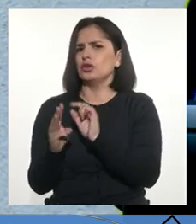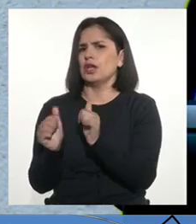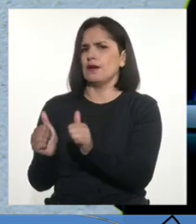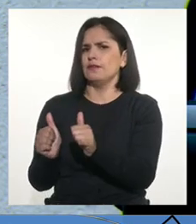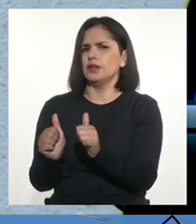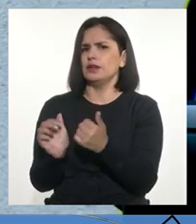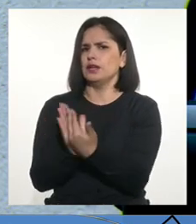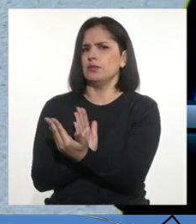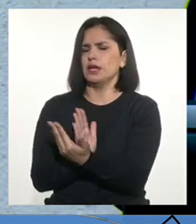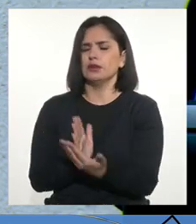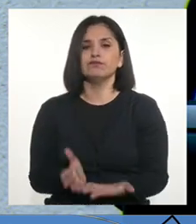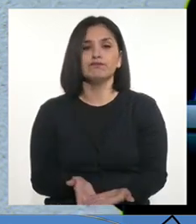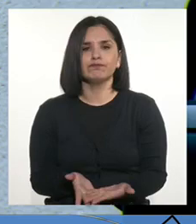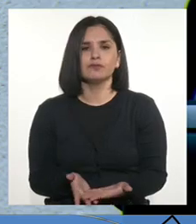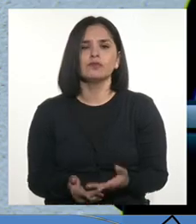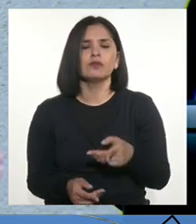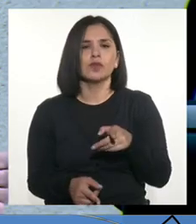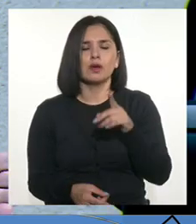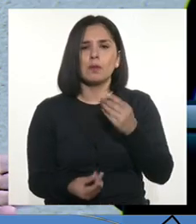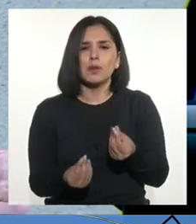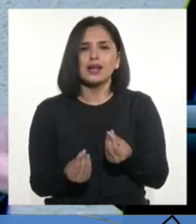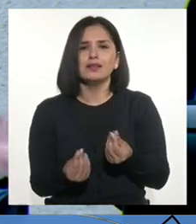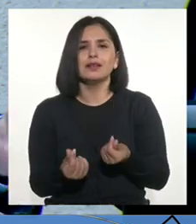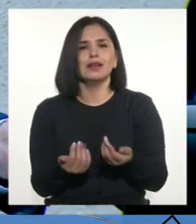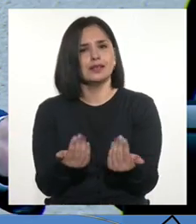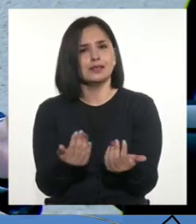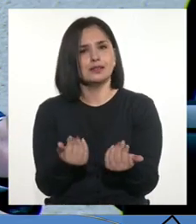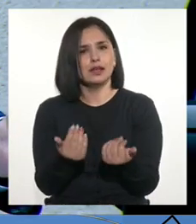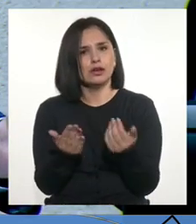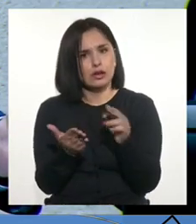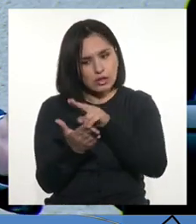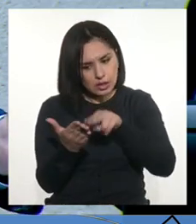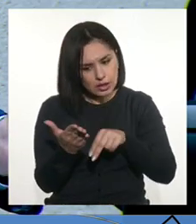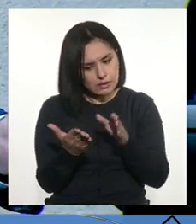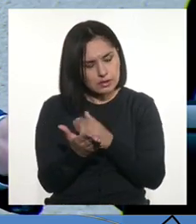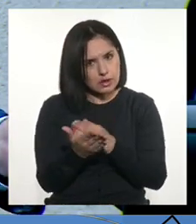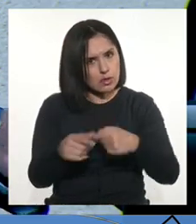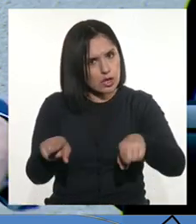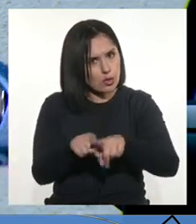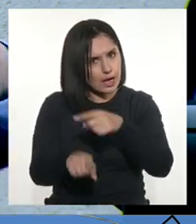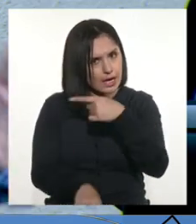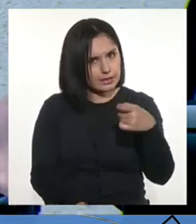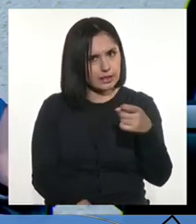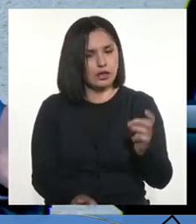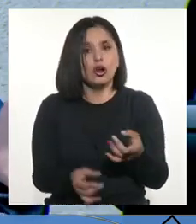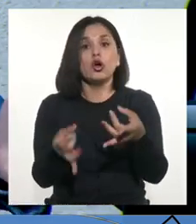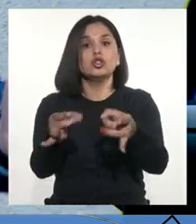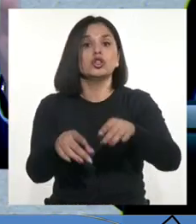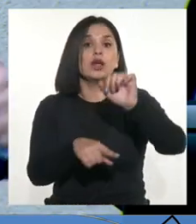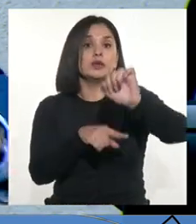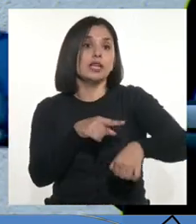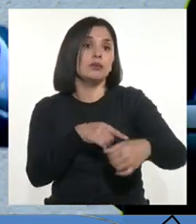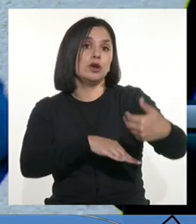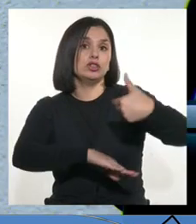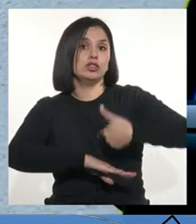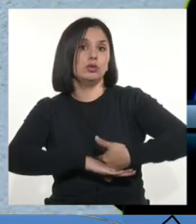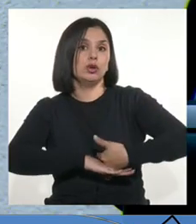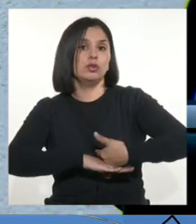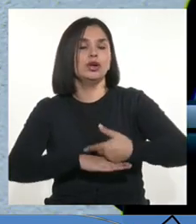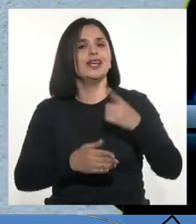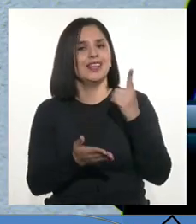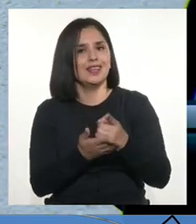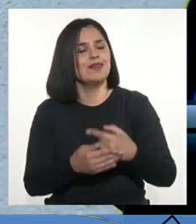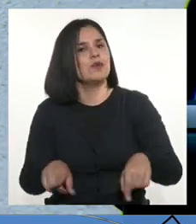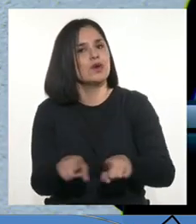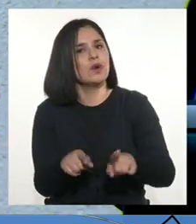en ese sentido parece ser necesario que también revisemos las 100 no saben nosotros no podemos solo aprobar lo que se nos propone seguro que revisar